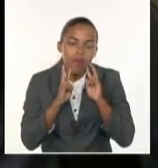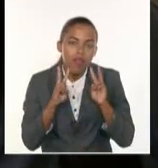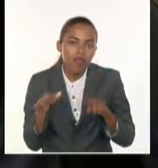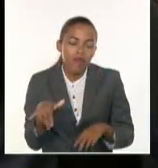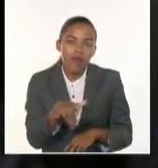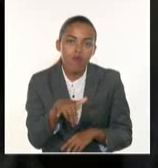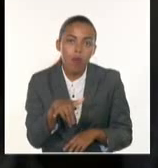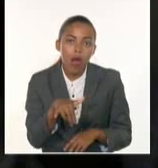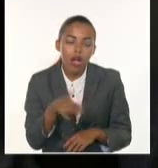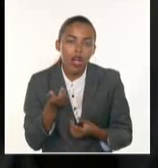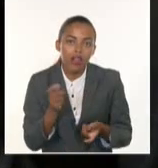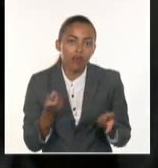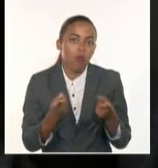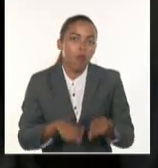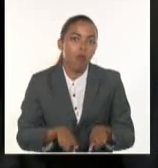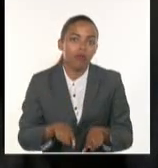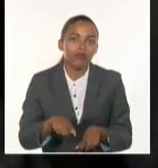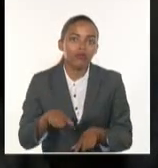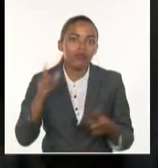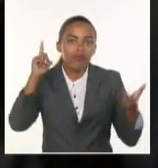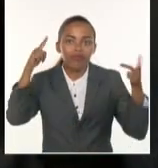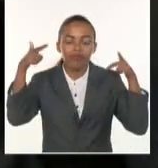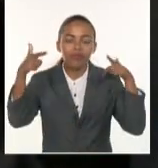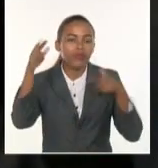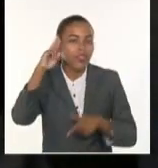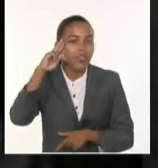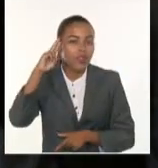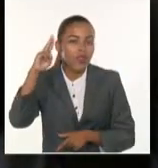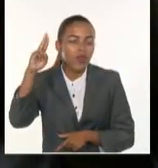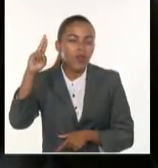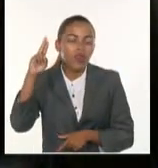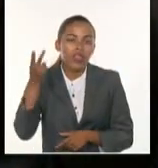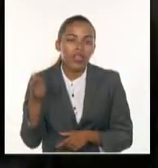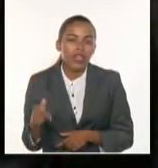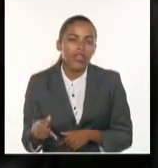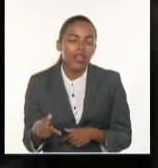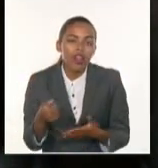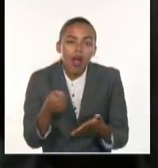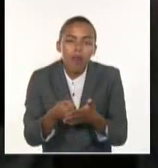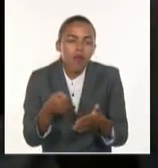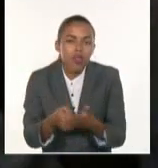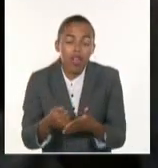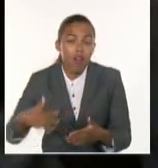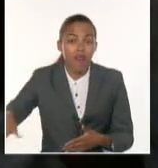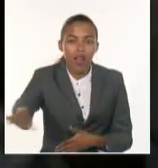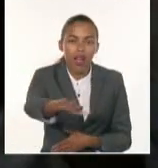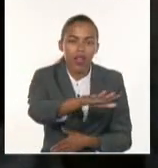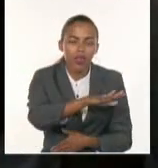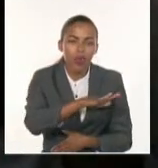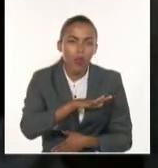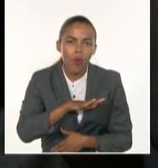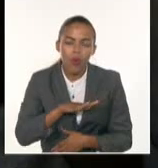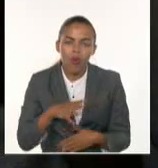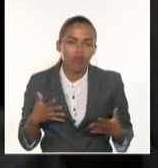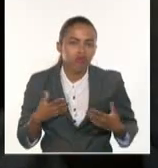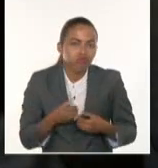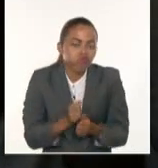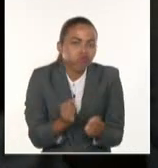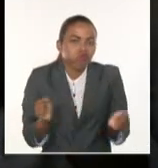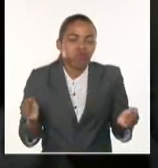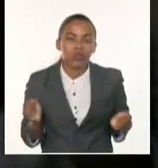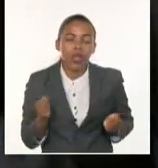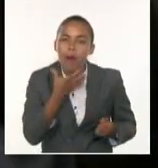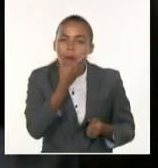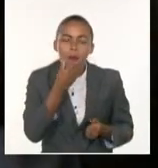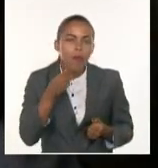y el recordar eso, el poder que tenía, el apoyar a todos sin ningún pero, el apoyar a las mujeres, apoyar a los